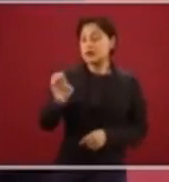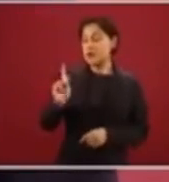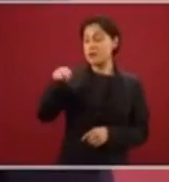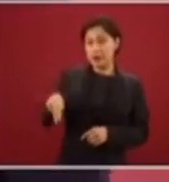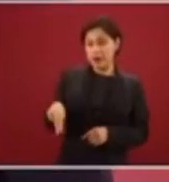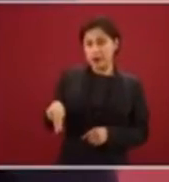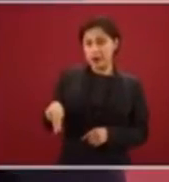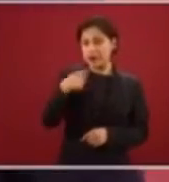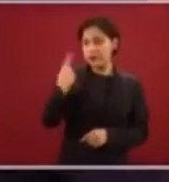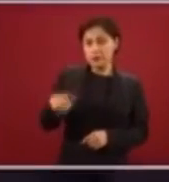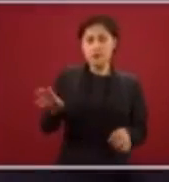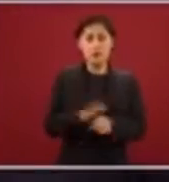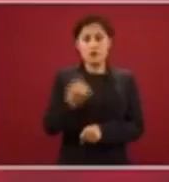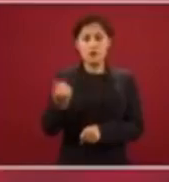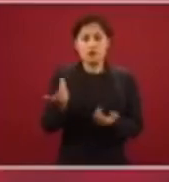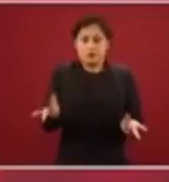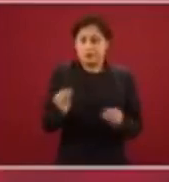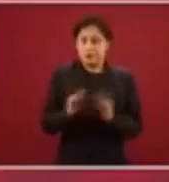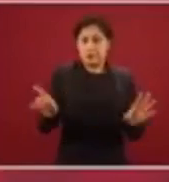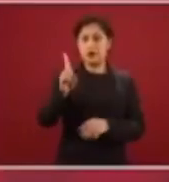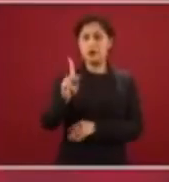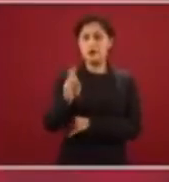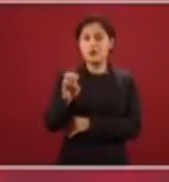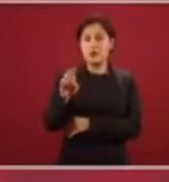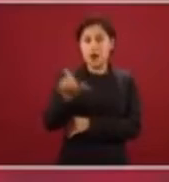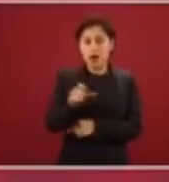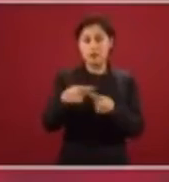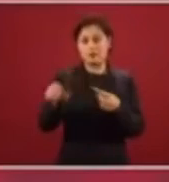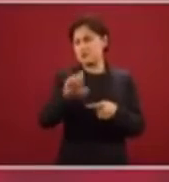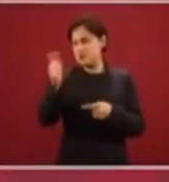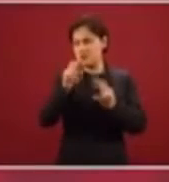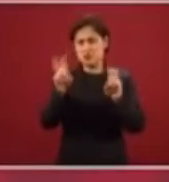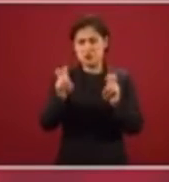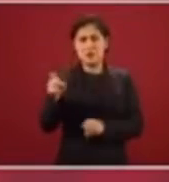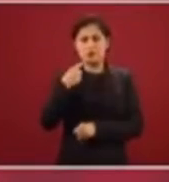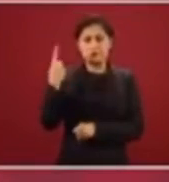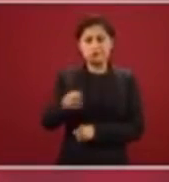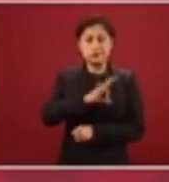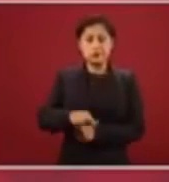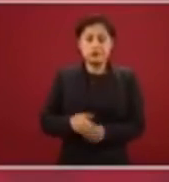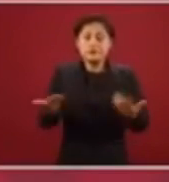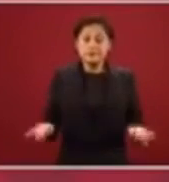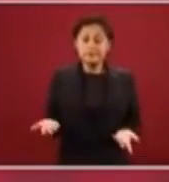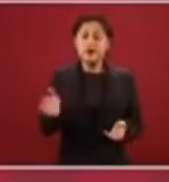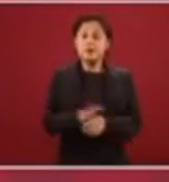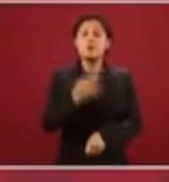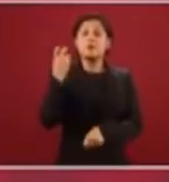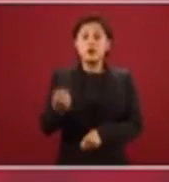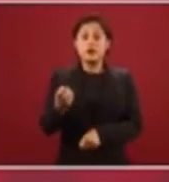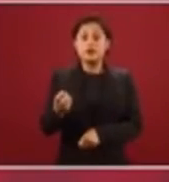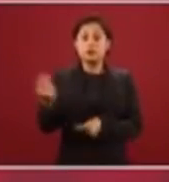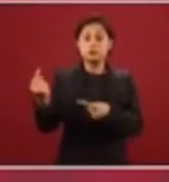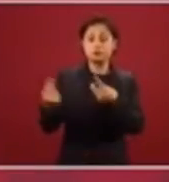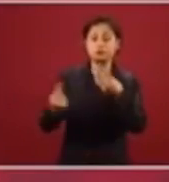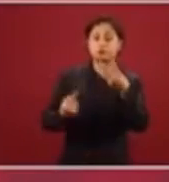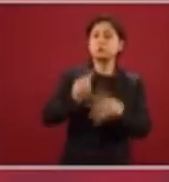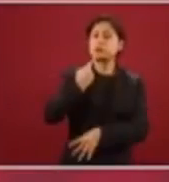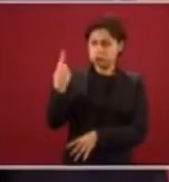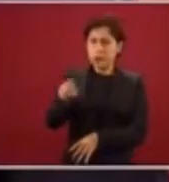de Pemex, este asunto y otros. Entonces, pero es la gente la que